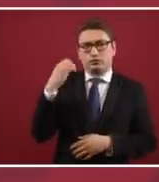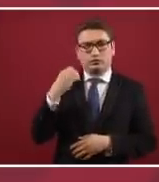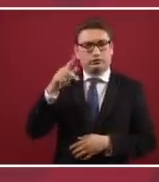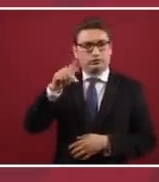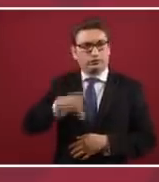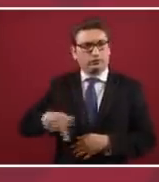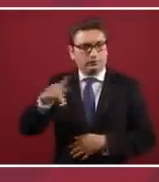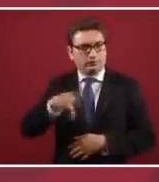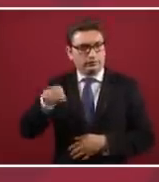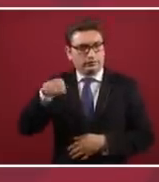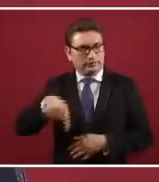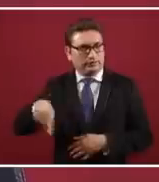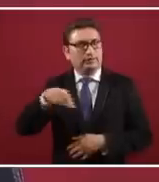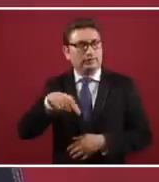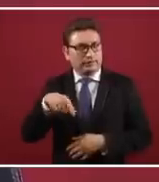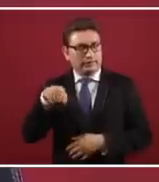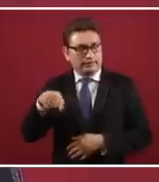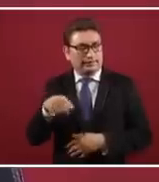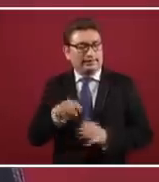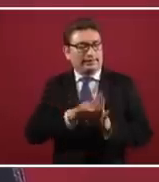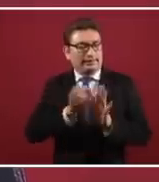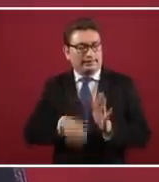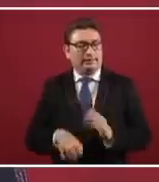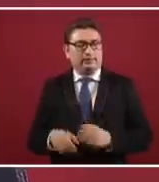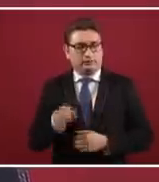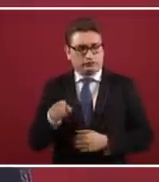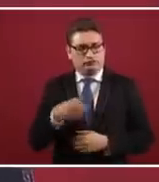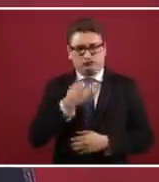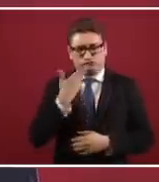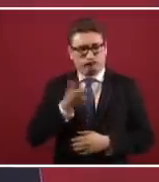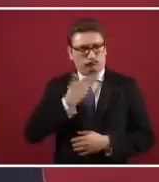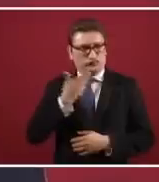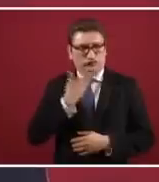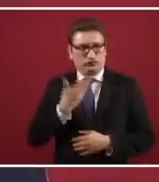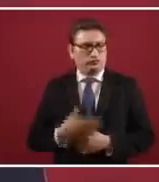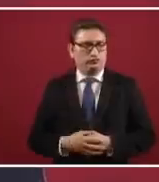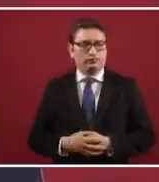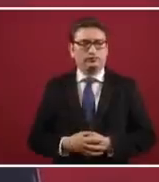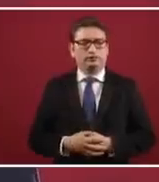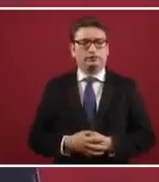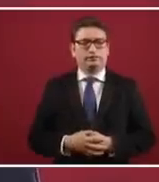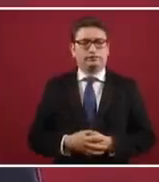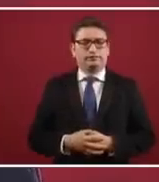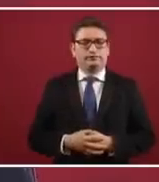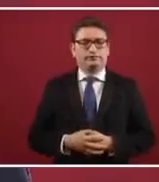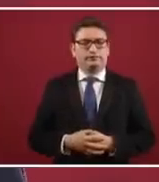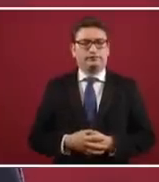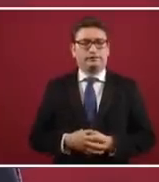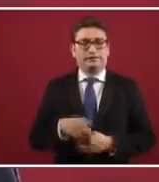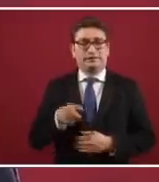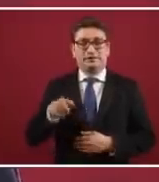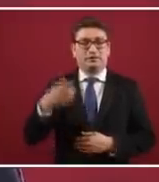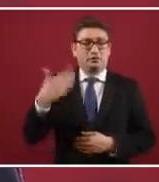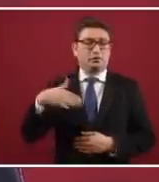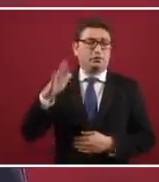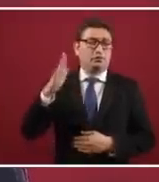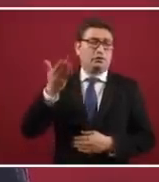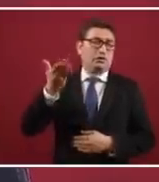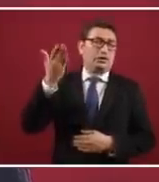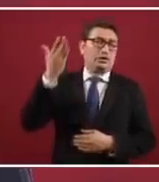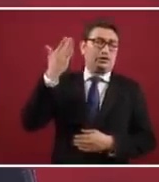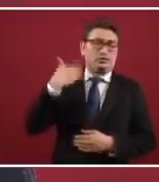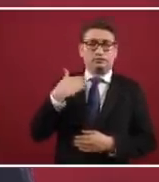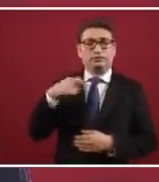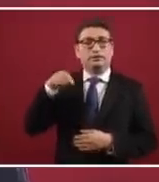para dar un caso, que eso viene también desde la época prehispánica, la